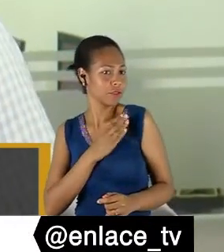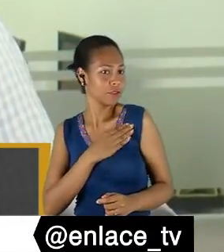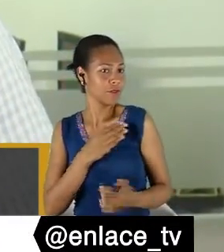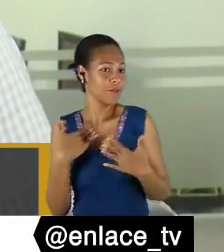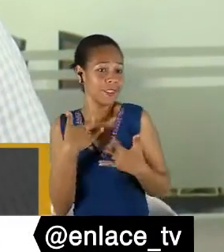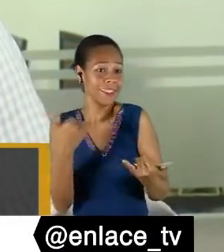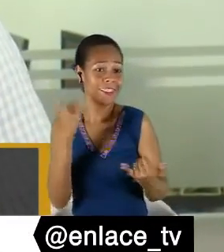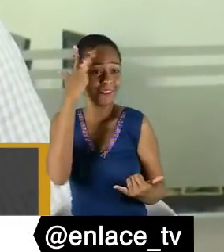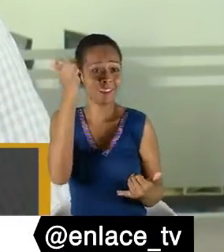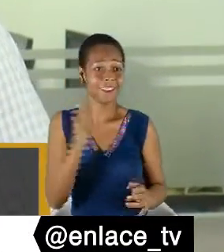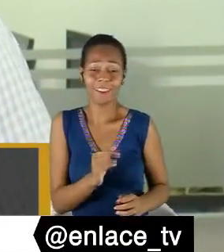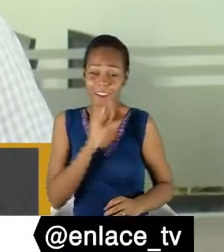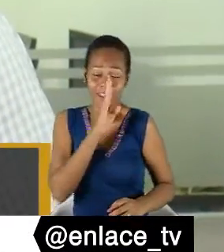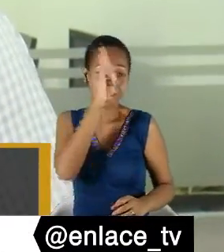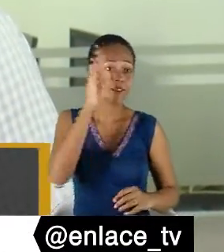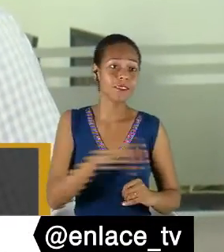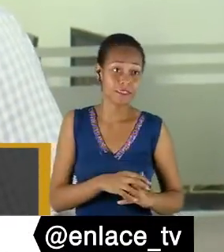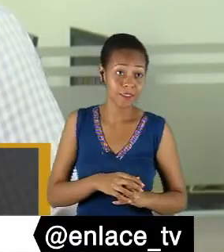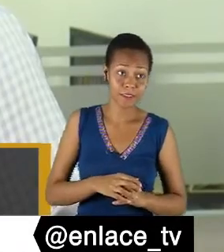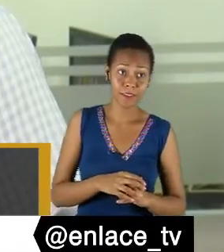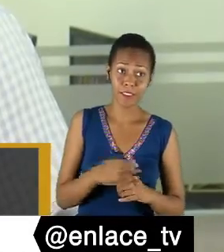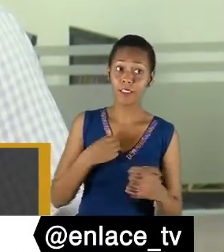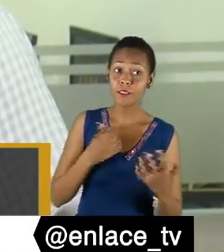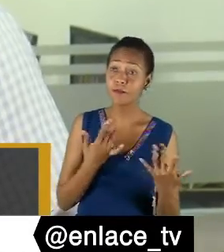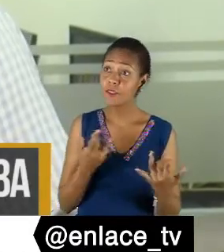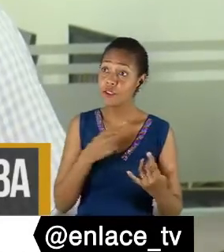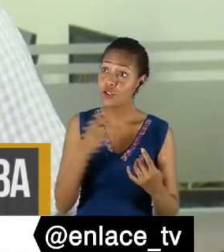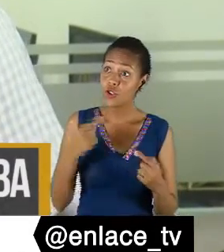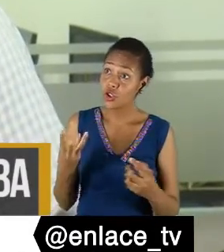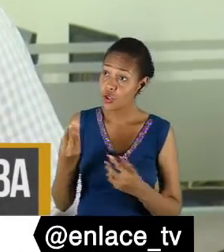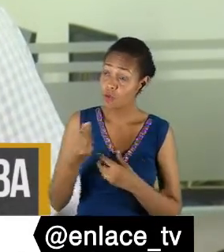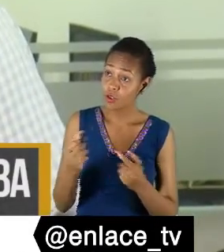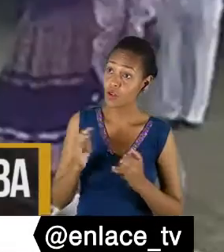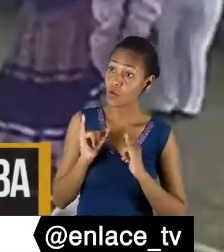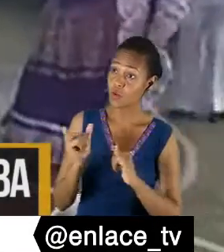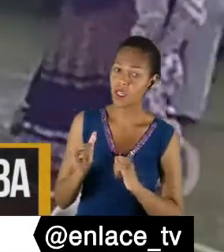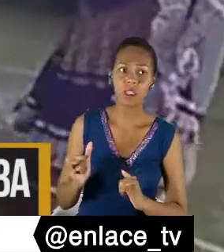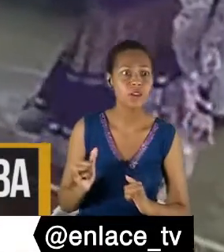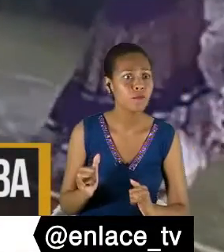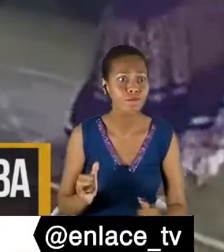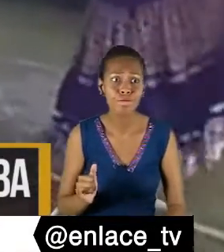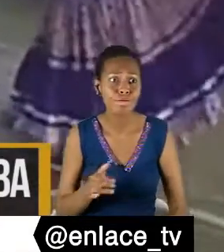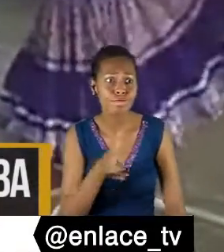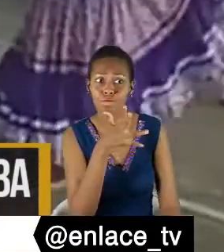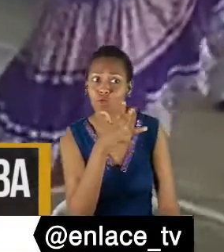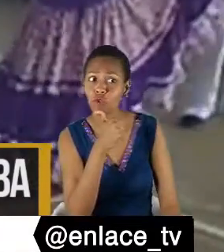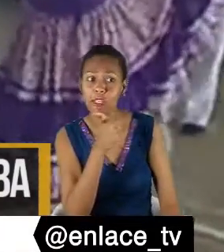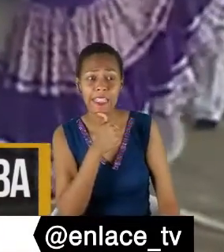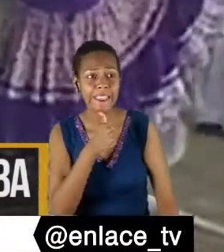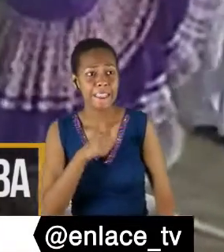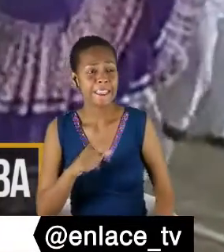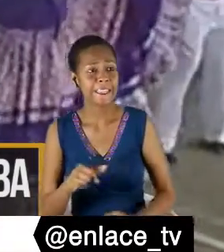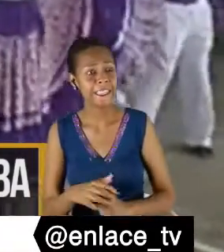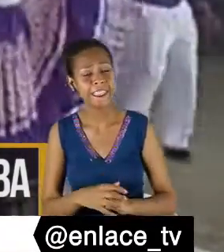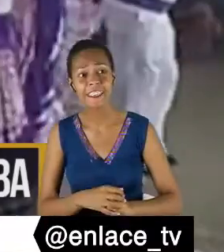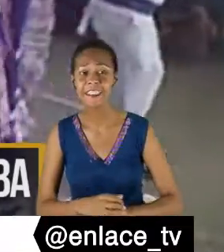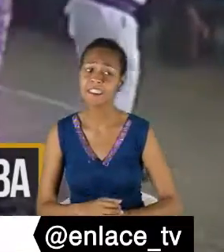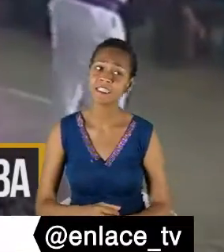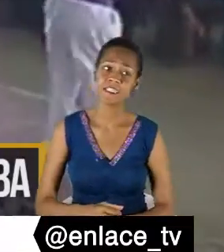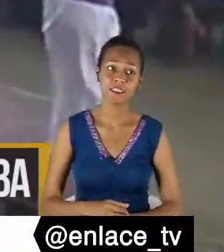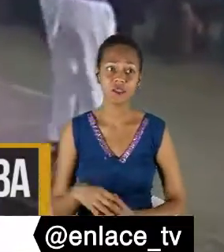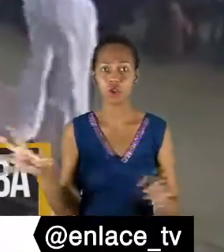encontrar grupos de nuestra categoría, pero no lo encontramos, y todo el municipio, en cabeza también de su alcalde,